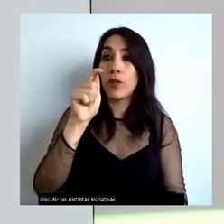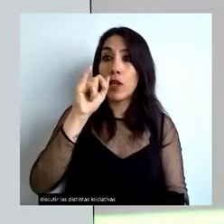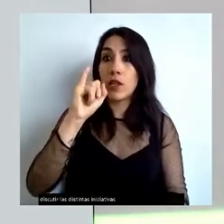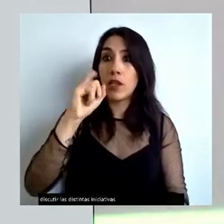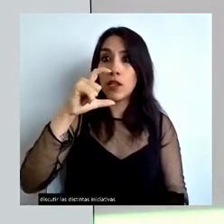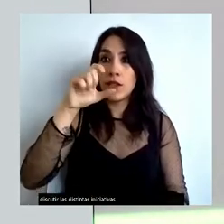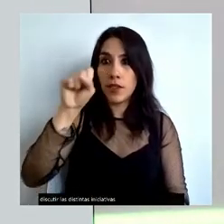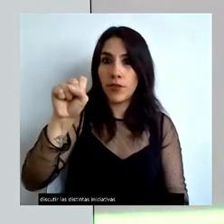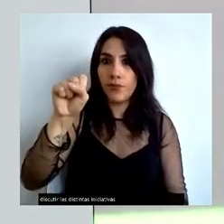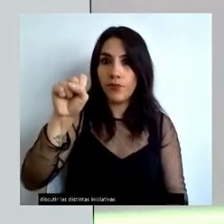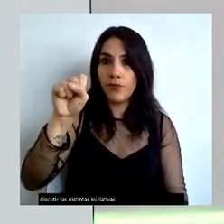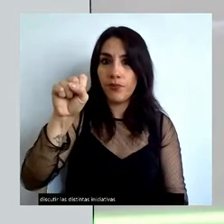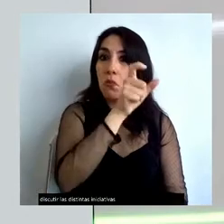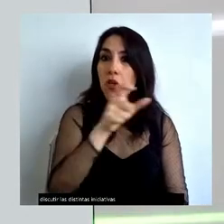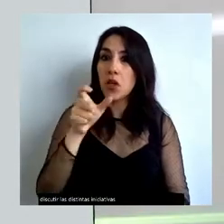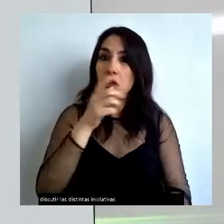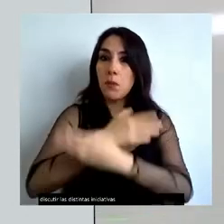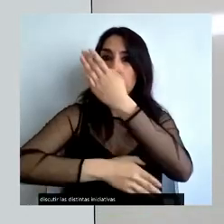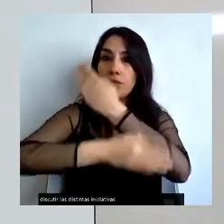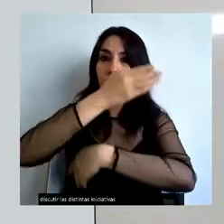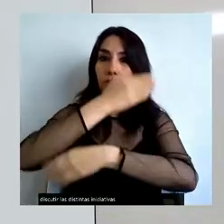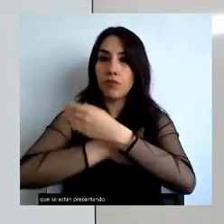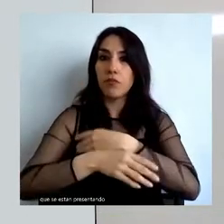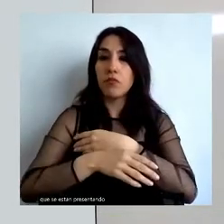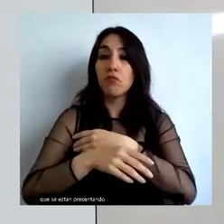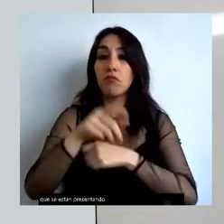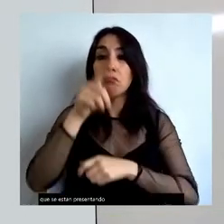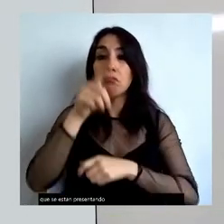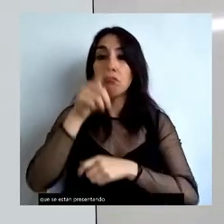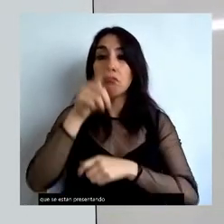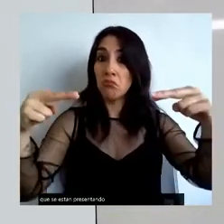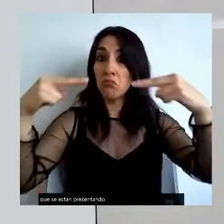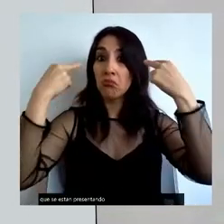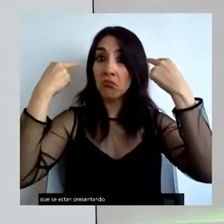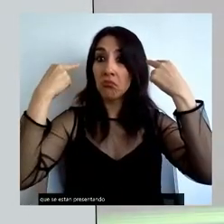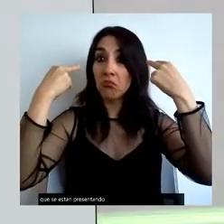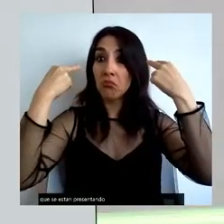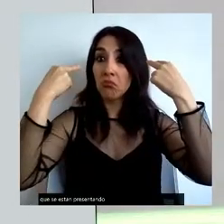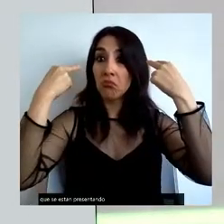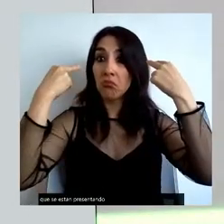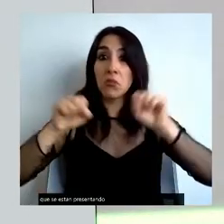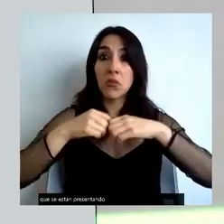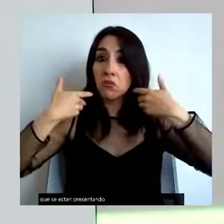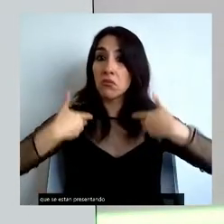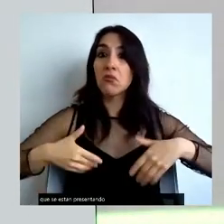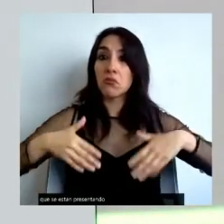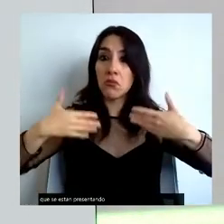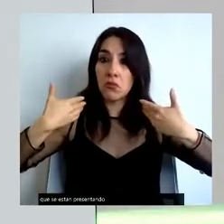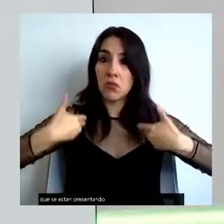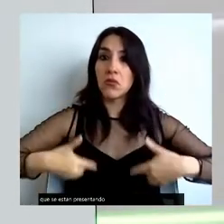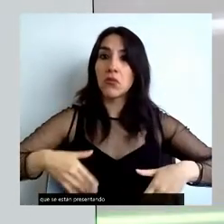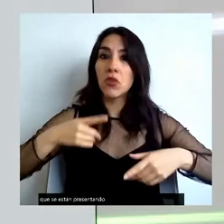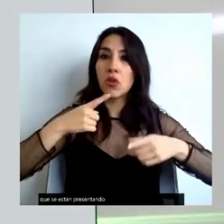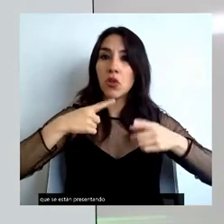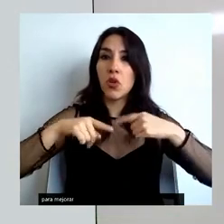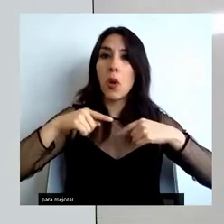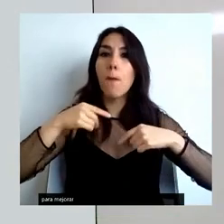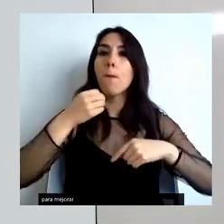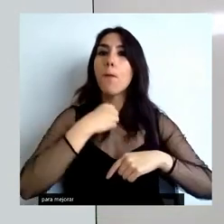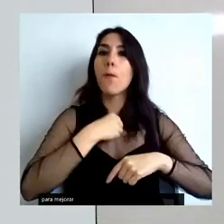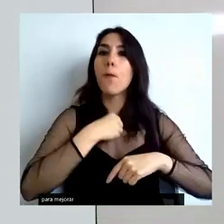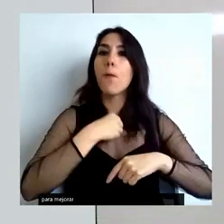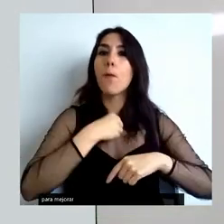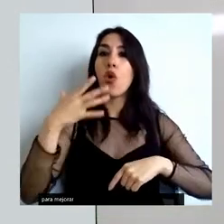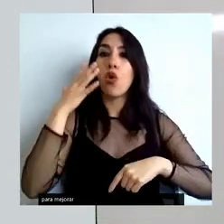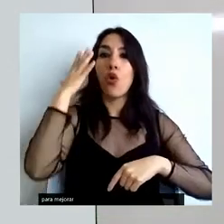no me pueden ver, soy una mujer de tez blanca que hoy ando vestida con